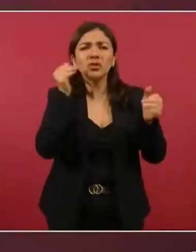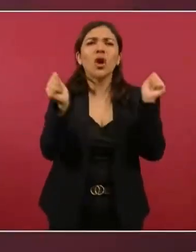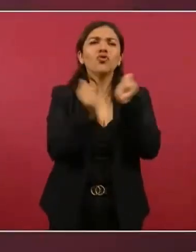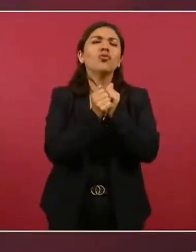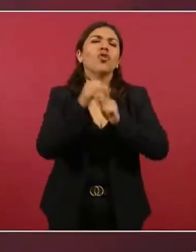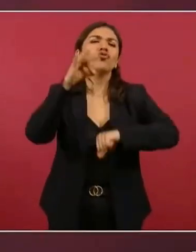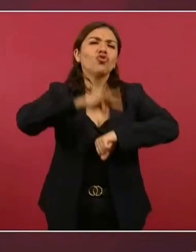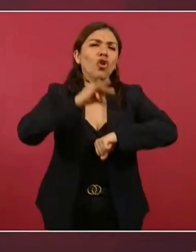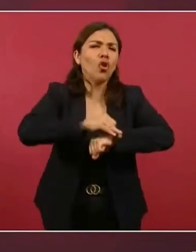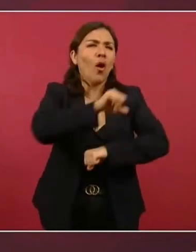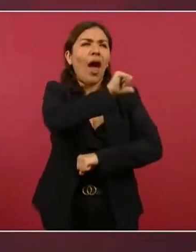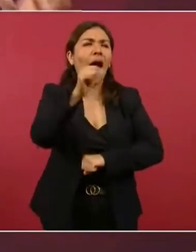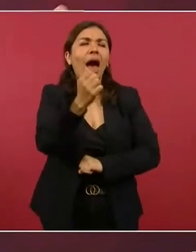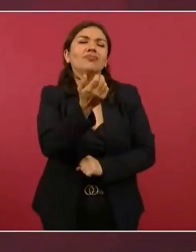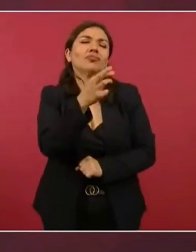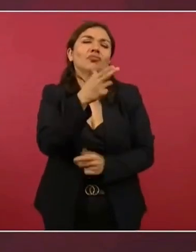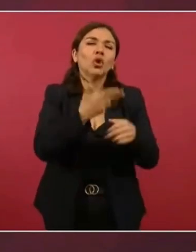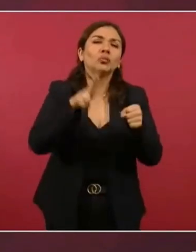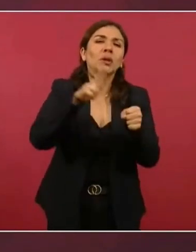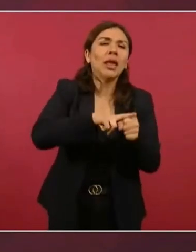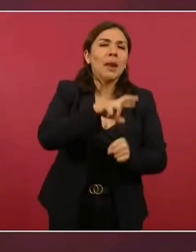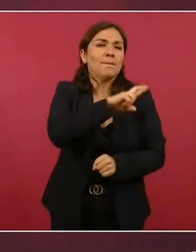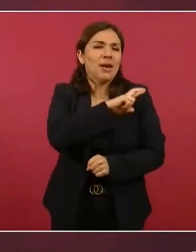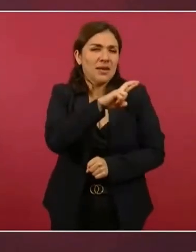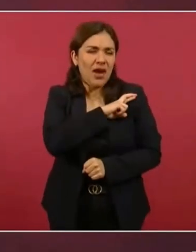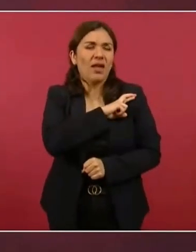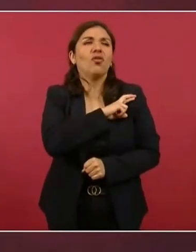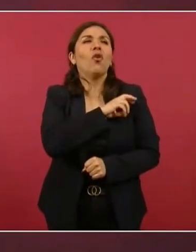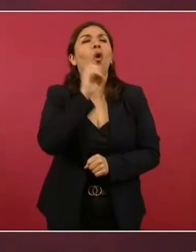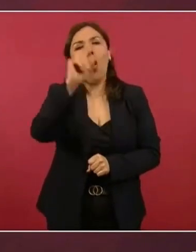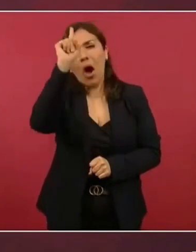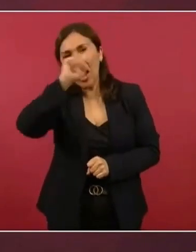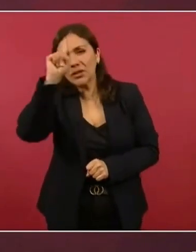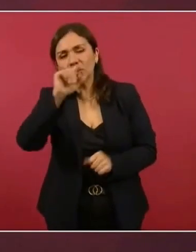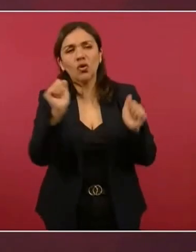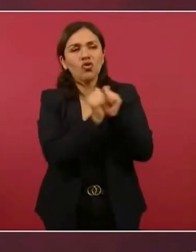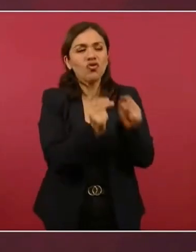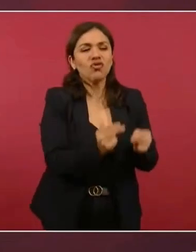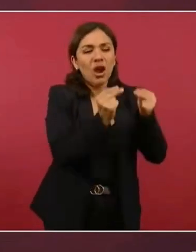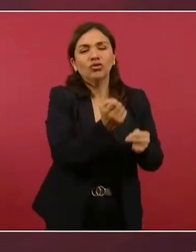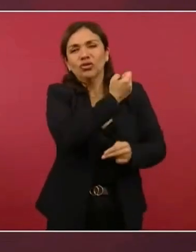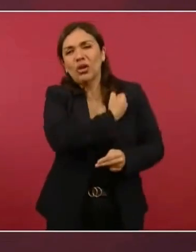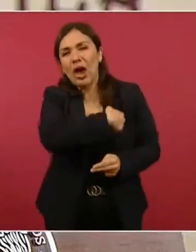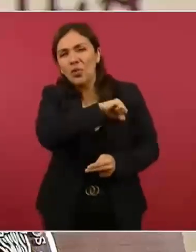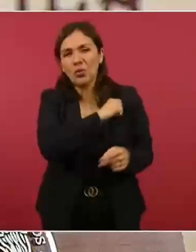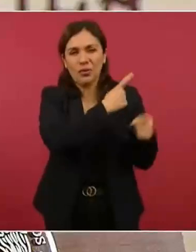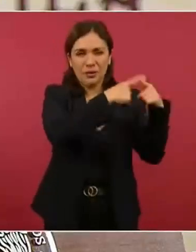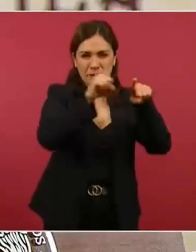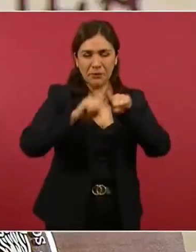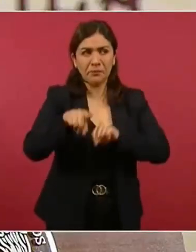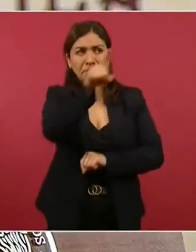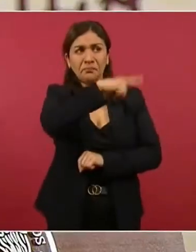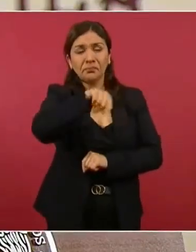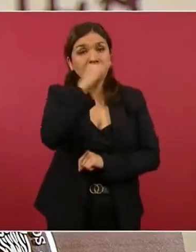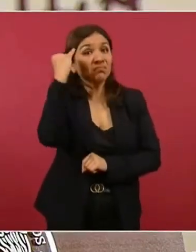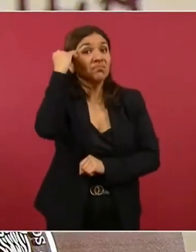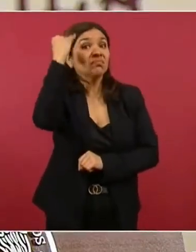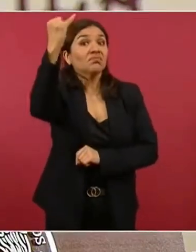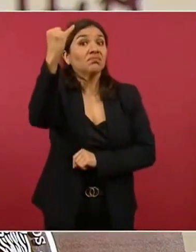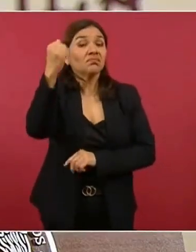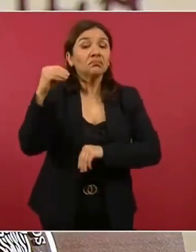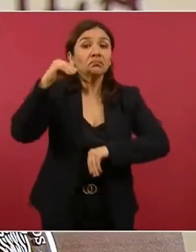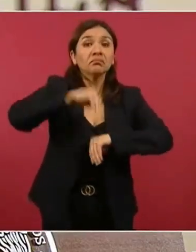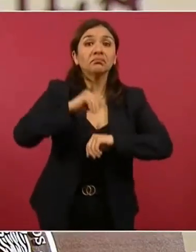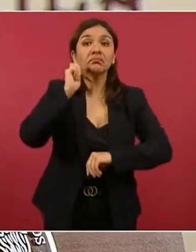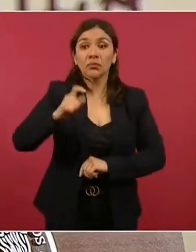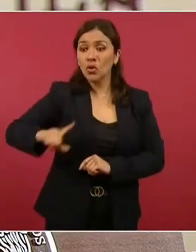de hospitales privados, asesores de negocios de salud, hicieron la idea de